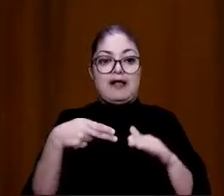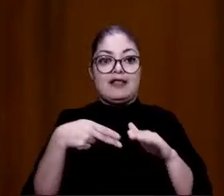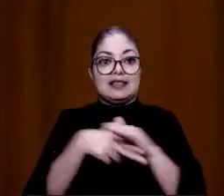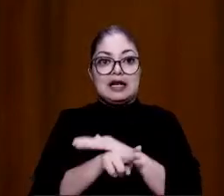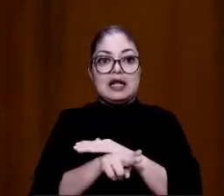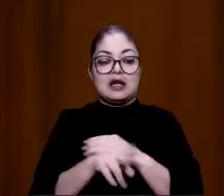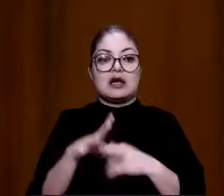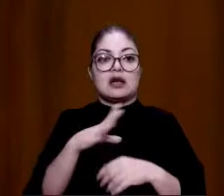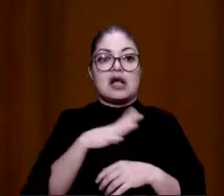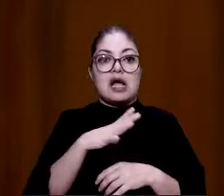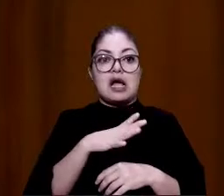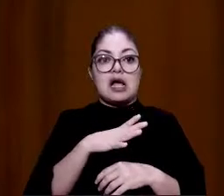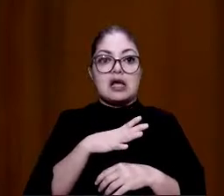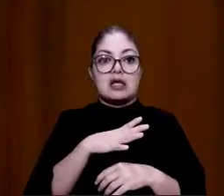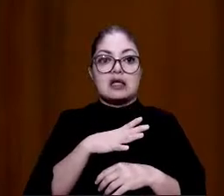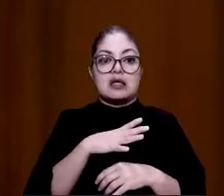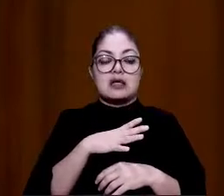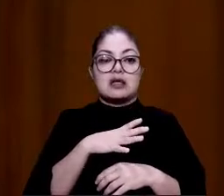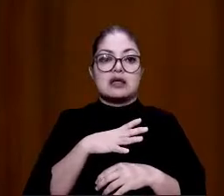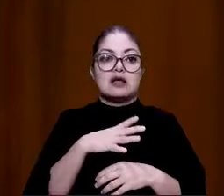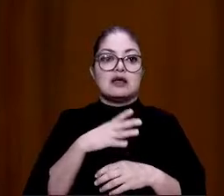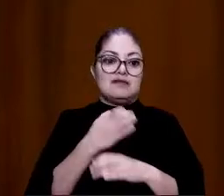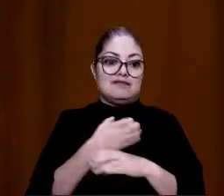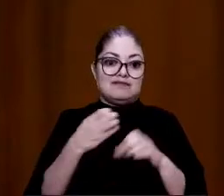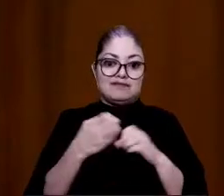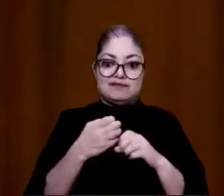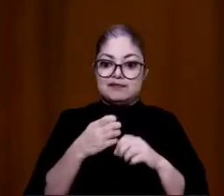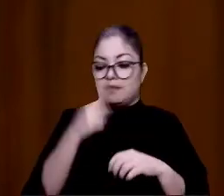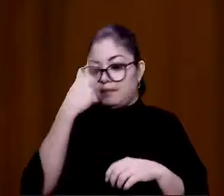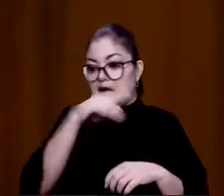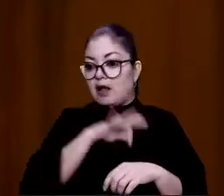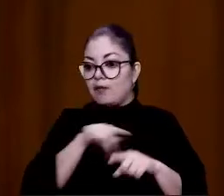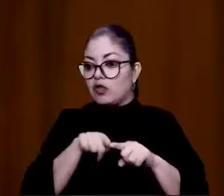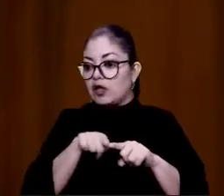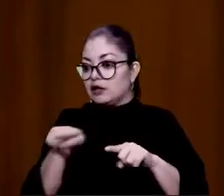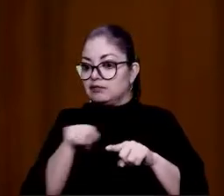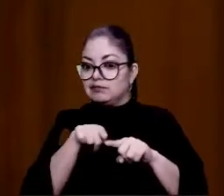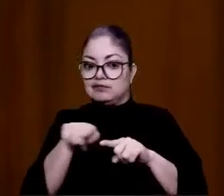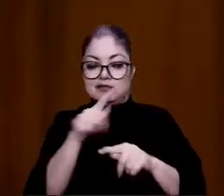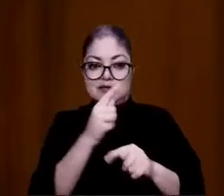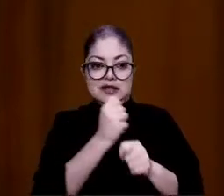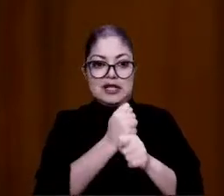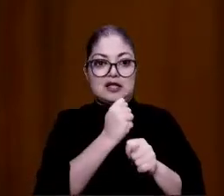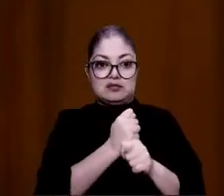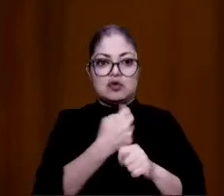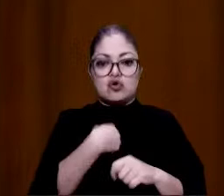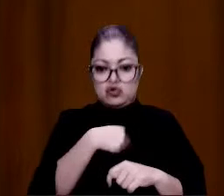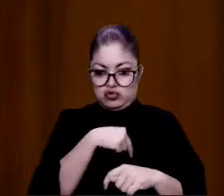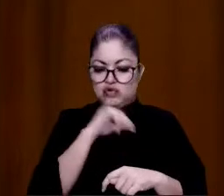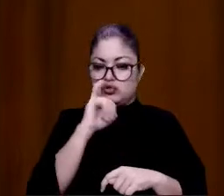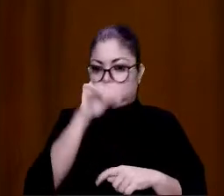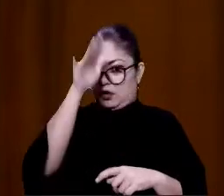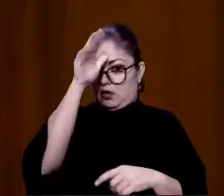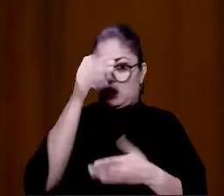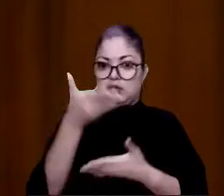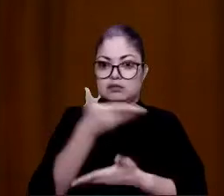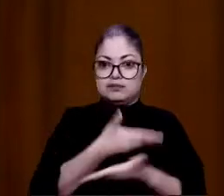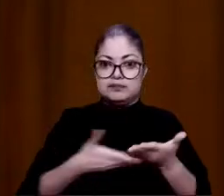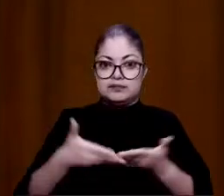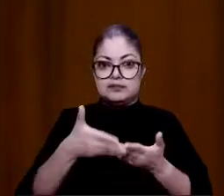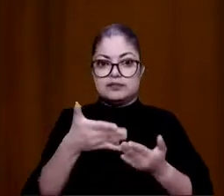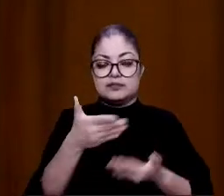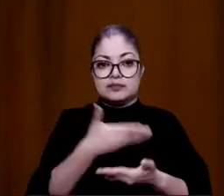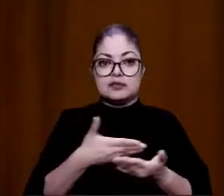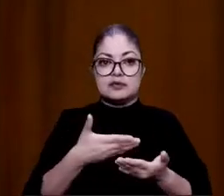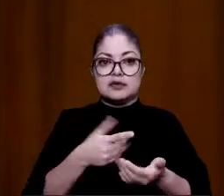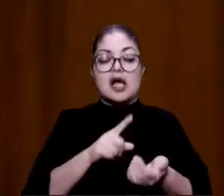está alimentado por diferente tipo de alcance de rutas. Nosotros estamos listos para colaborar, habrá que definir los tiempos también